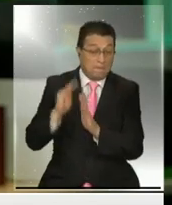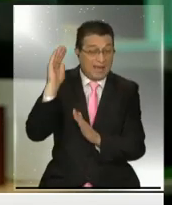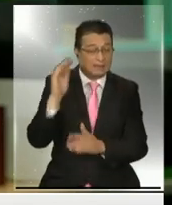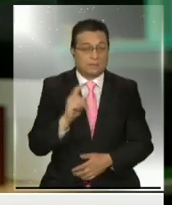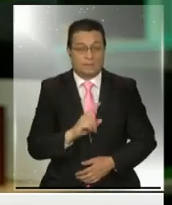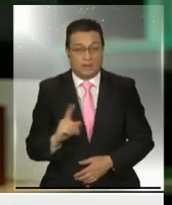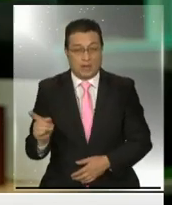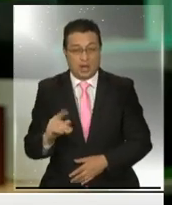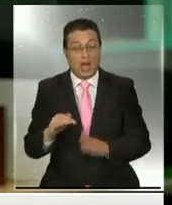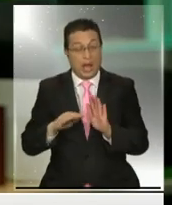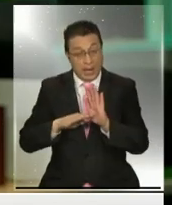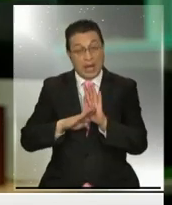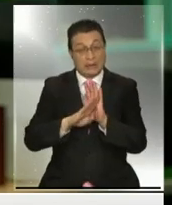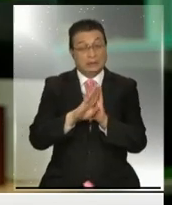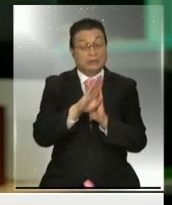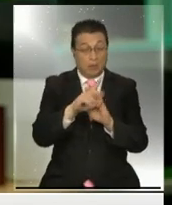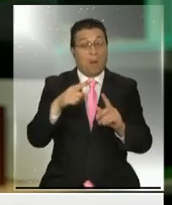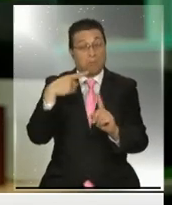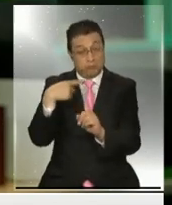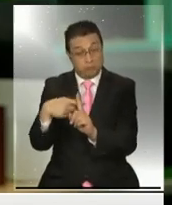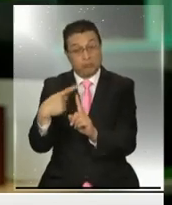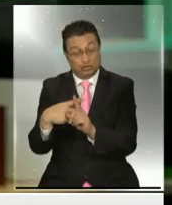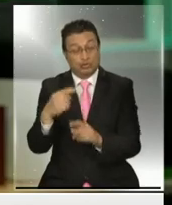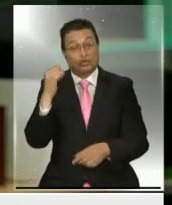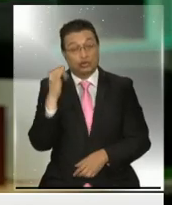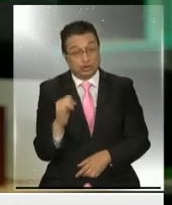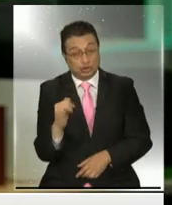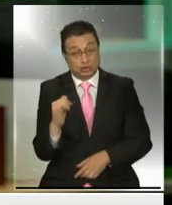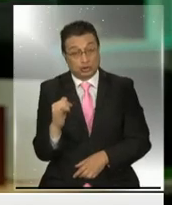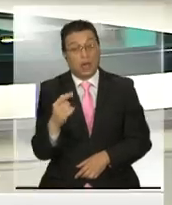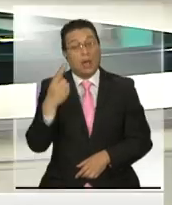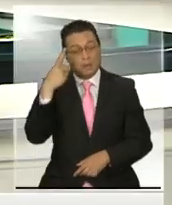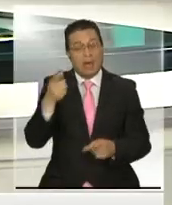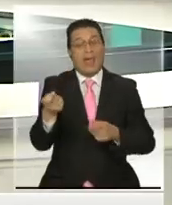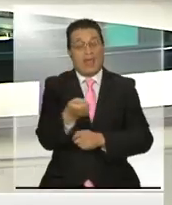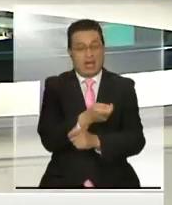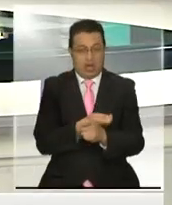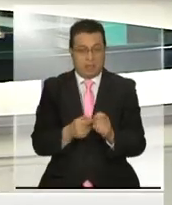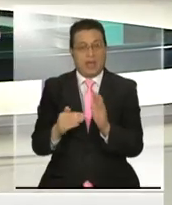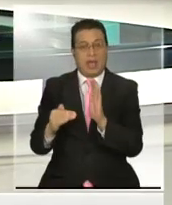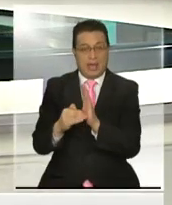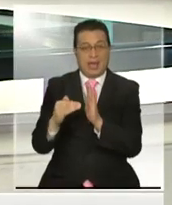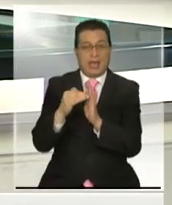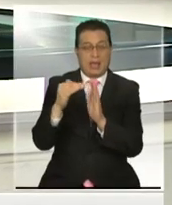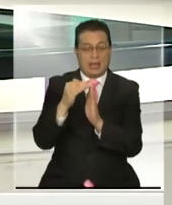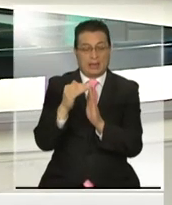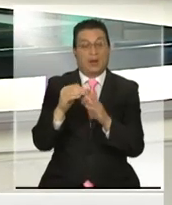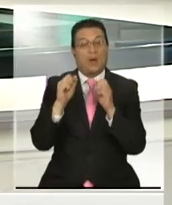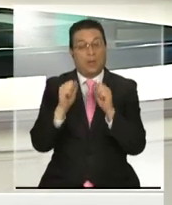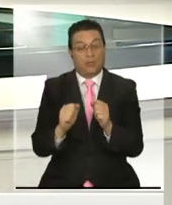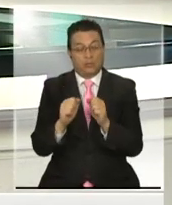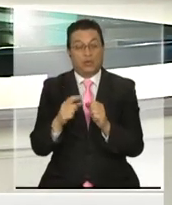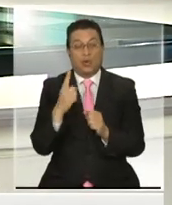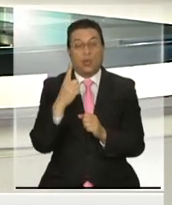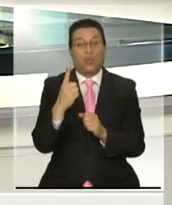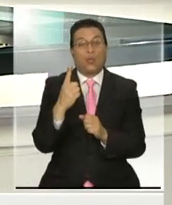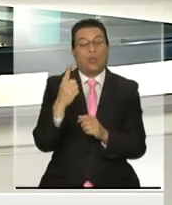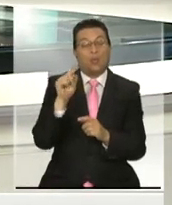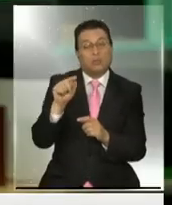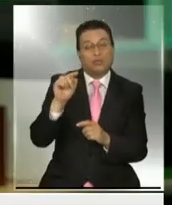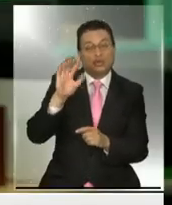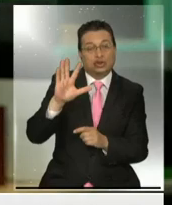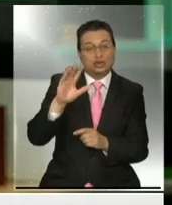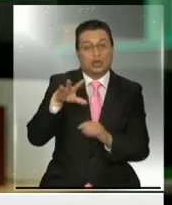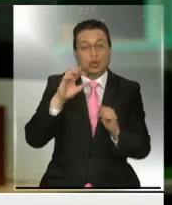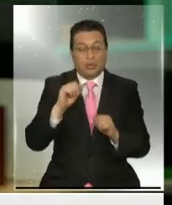qué es un crecimiento en todo caso positivo o sea no es una crisis brutal porque la economía crece quizás eso puede ser un y medio estamos hablando